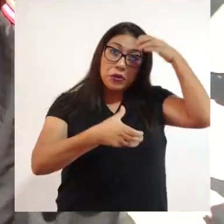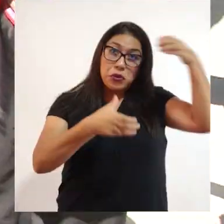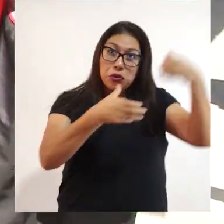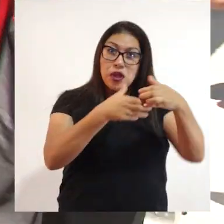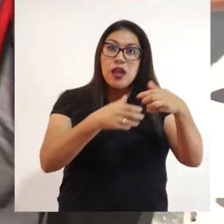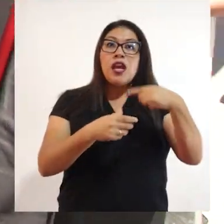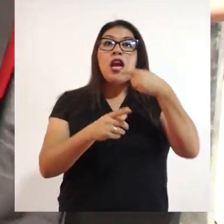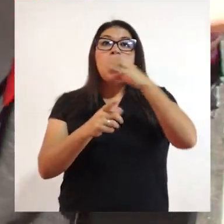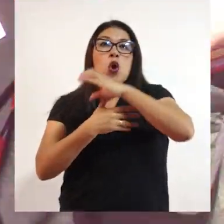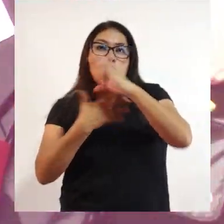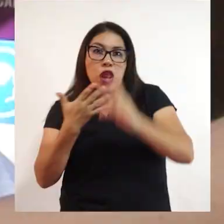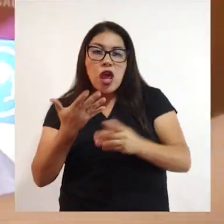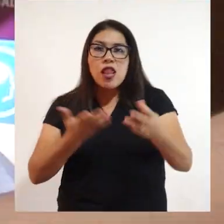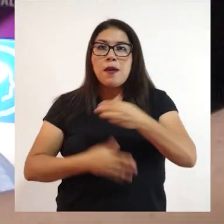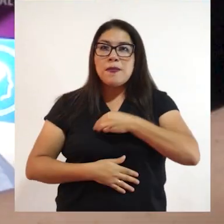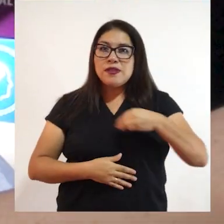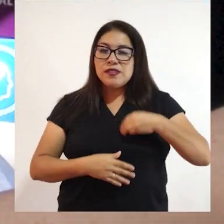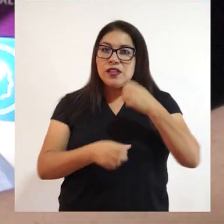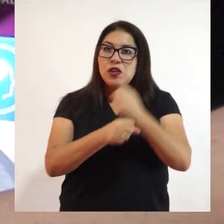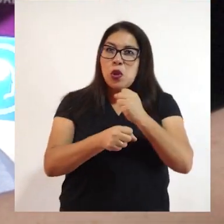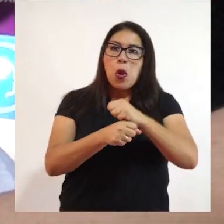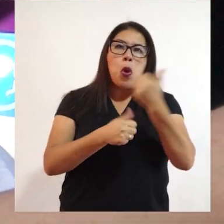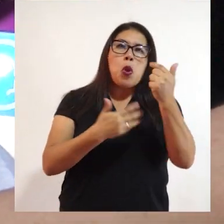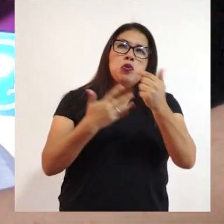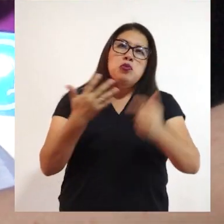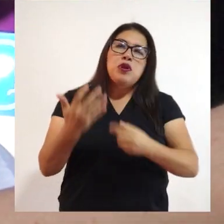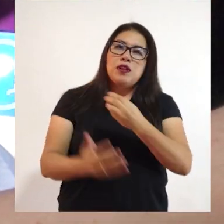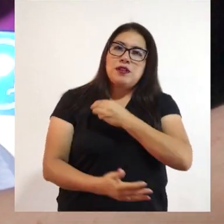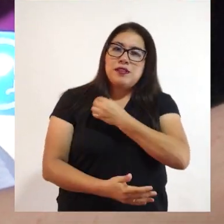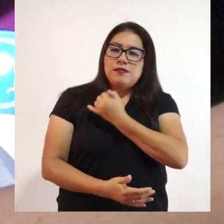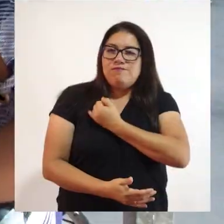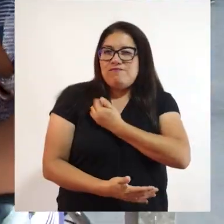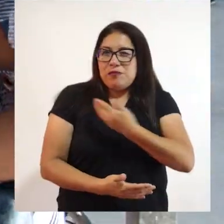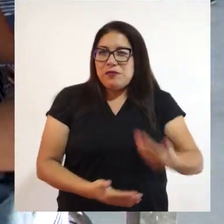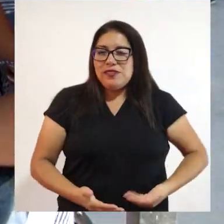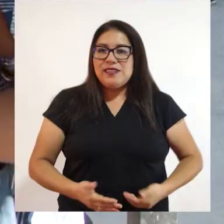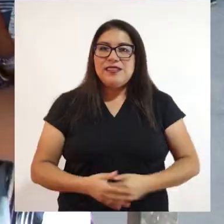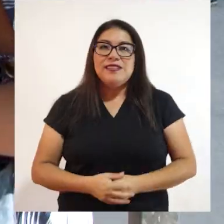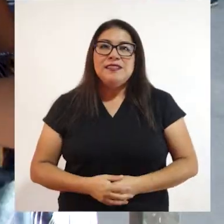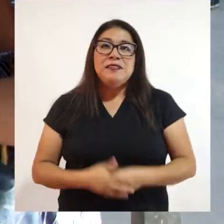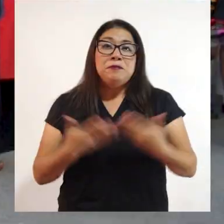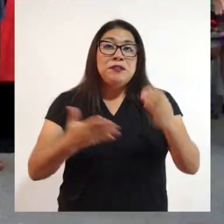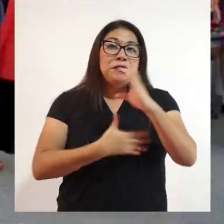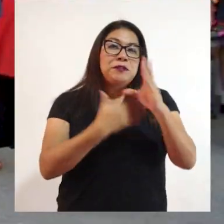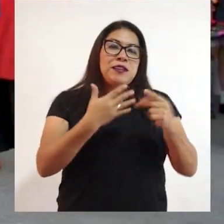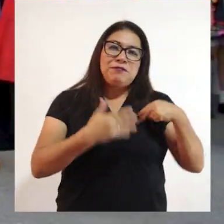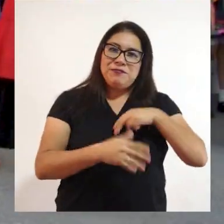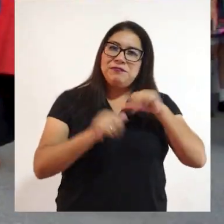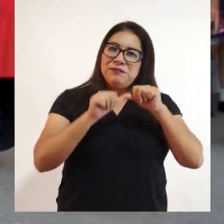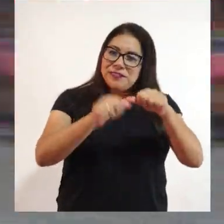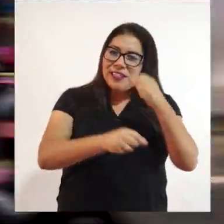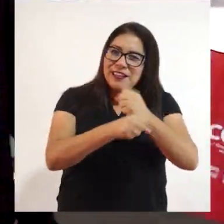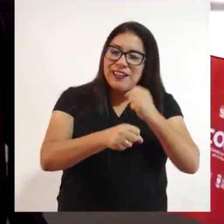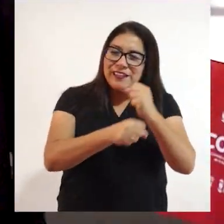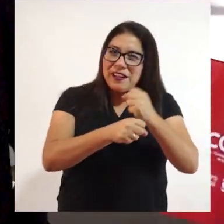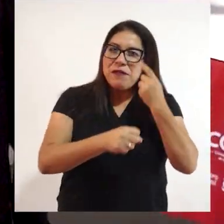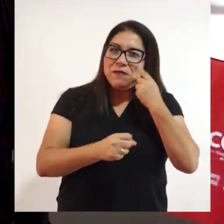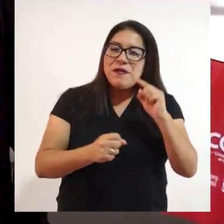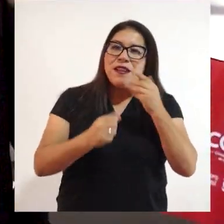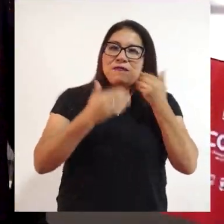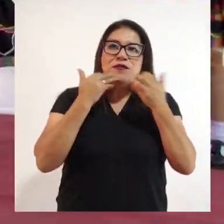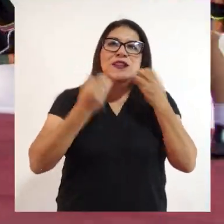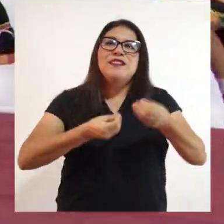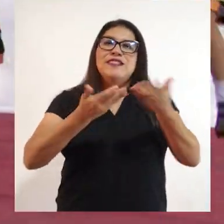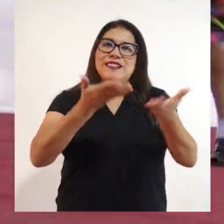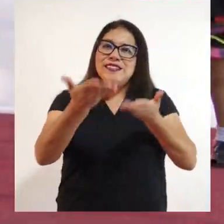de la República, CONADIS, Ministerio de Trabajo y otras entidades más. En CONADIS continuaremos fortaleciendo el alcance de nuestros